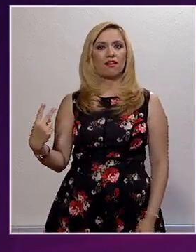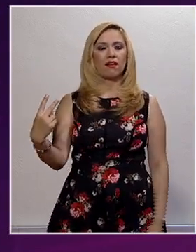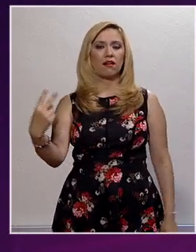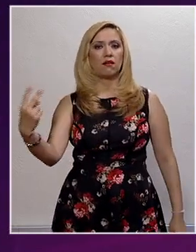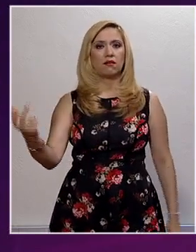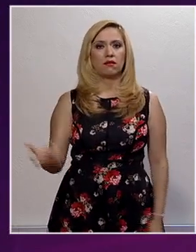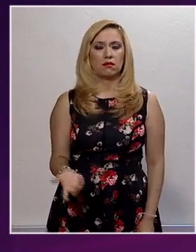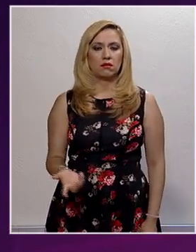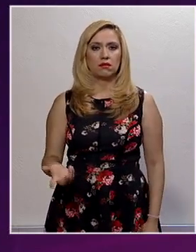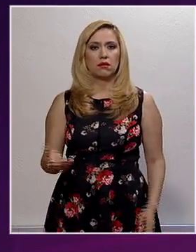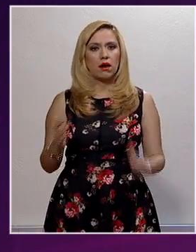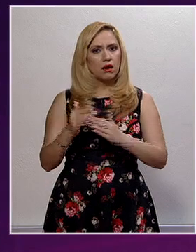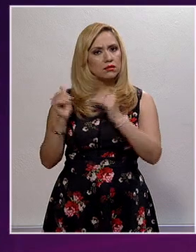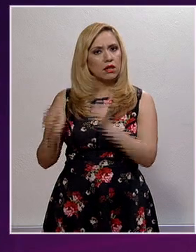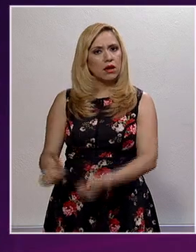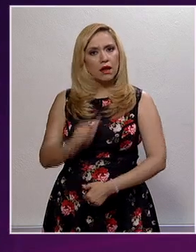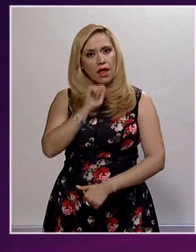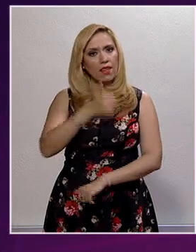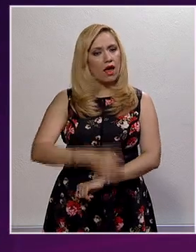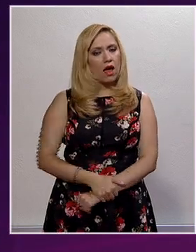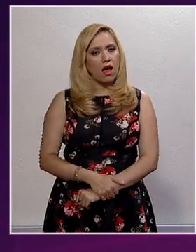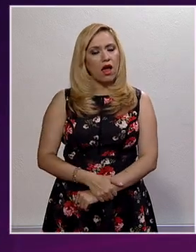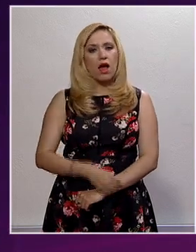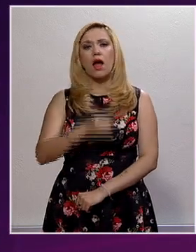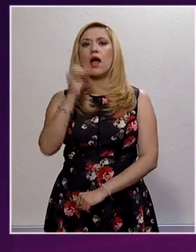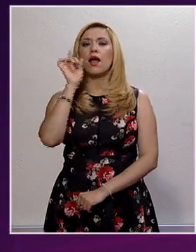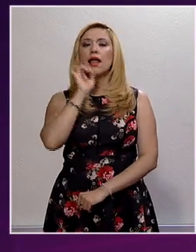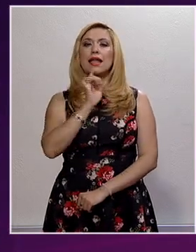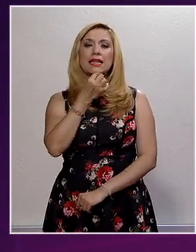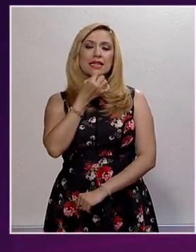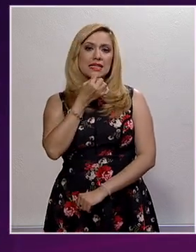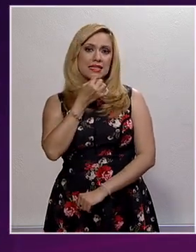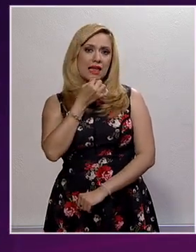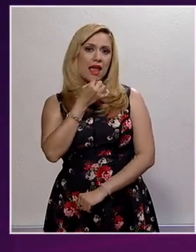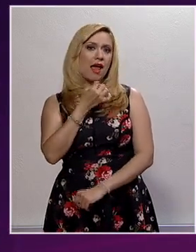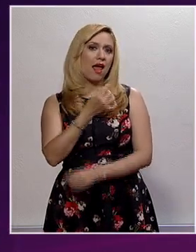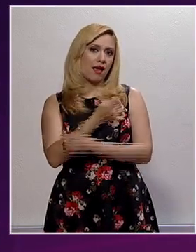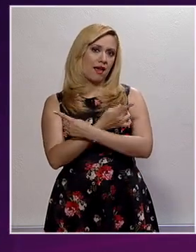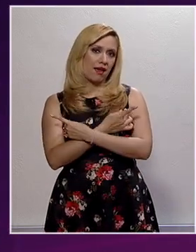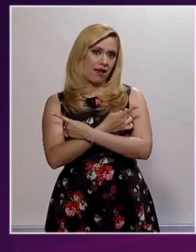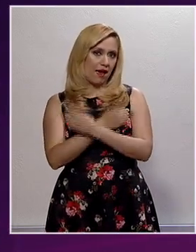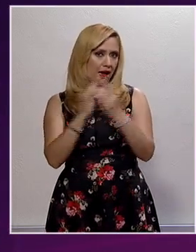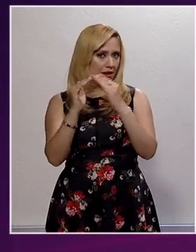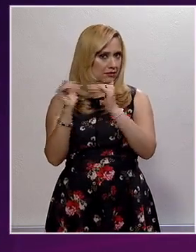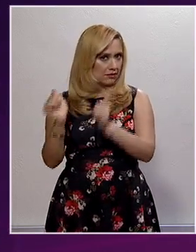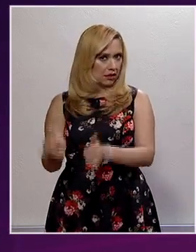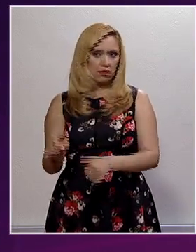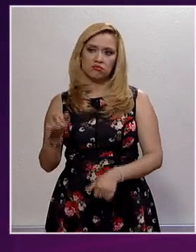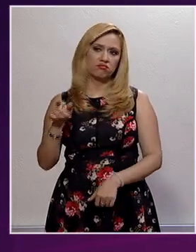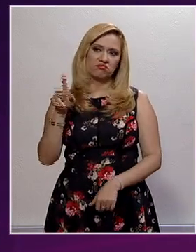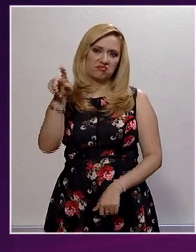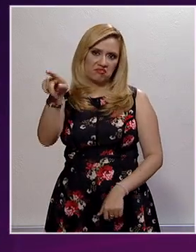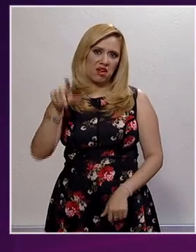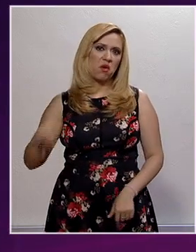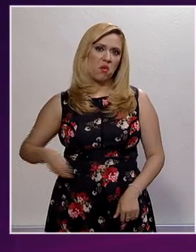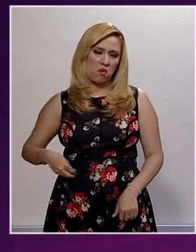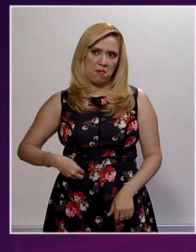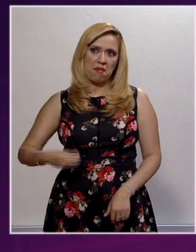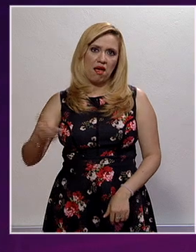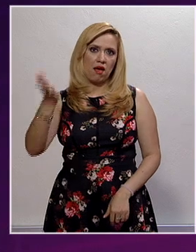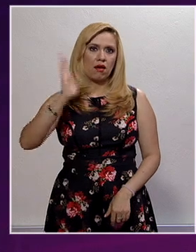que por qué no estaban en su casa, que una niña buena se queda en casa. Entonces, culpándolas, ¿no? Lo cual es